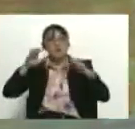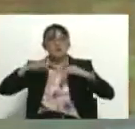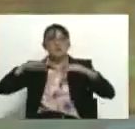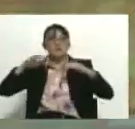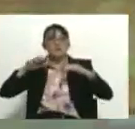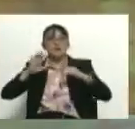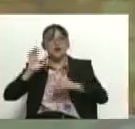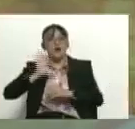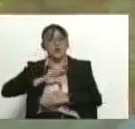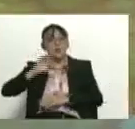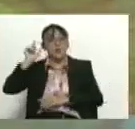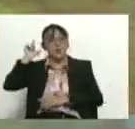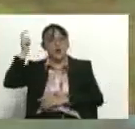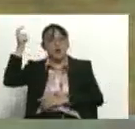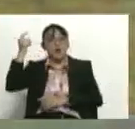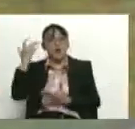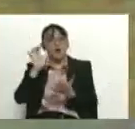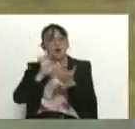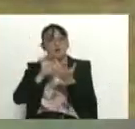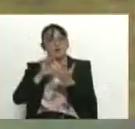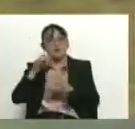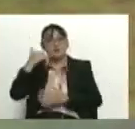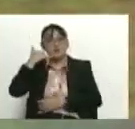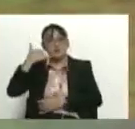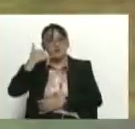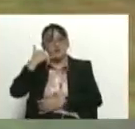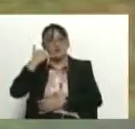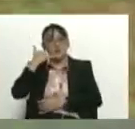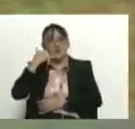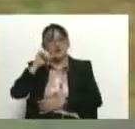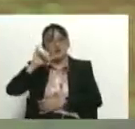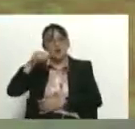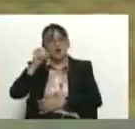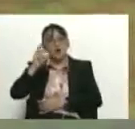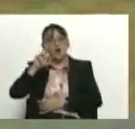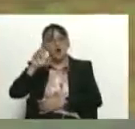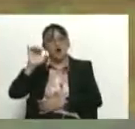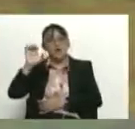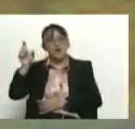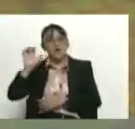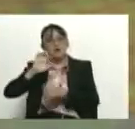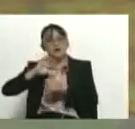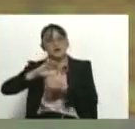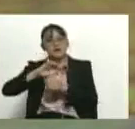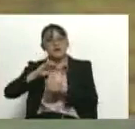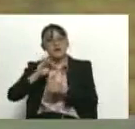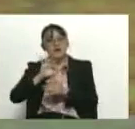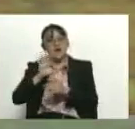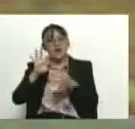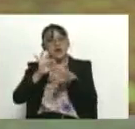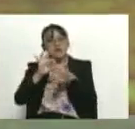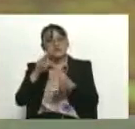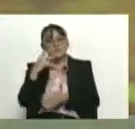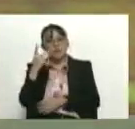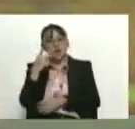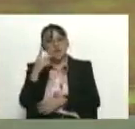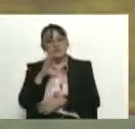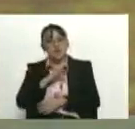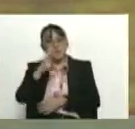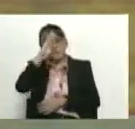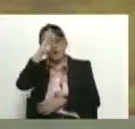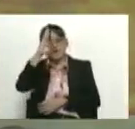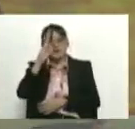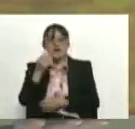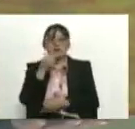guárico Igualmente tenemos un contacto telefónico con Jorge arriaz enlace político en el estado barinas Buenas tardes